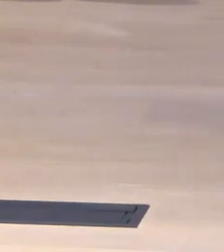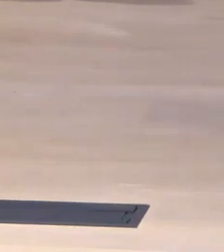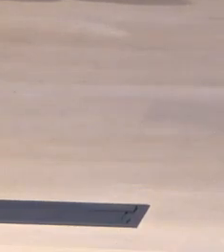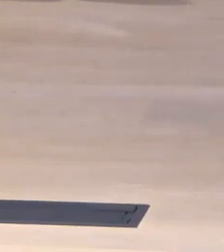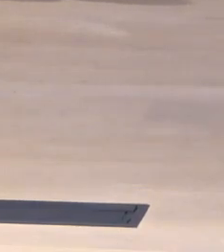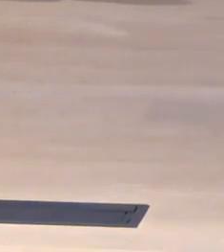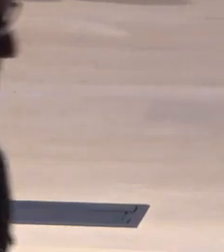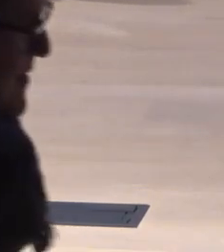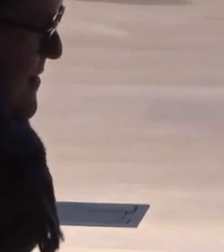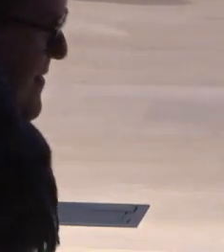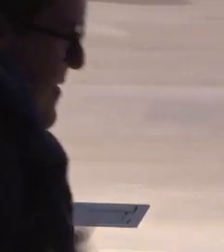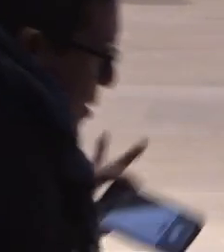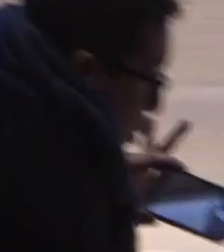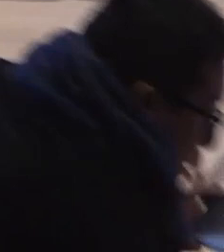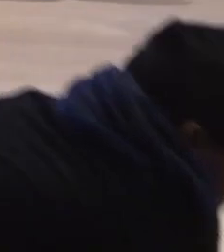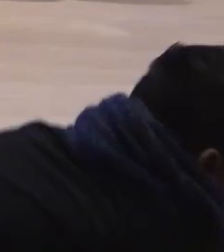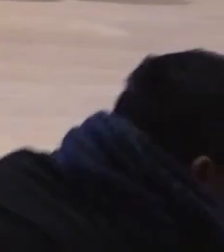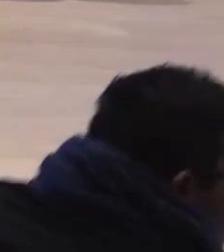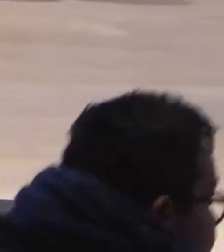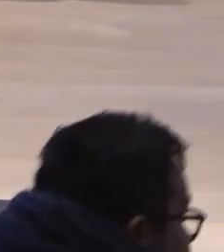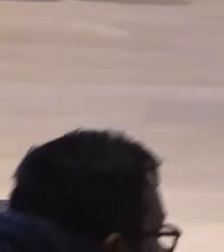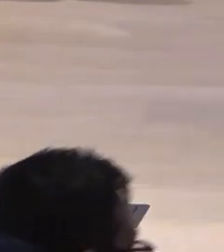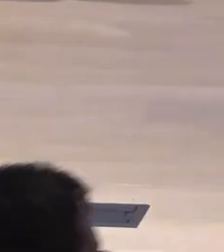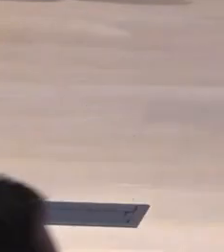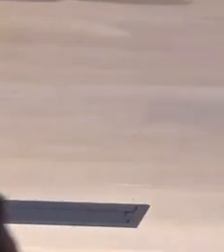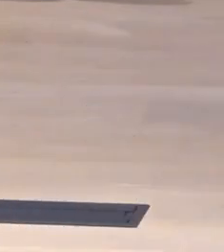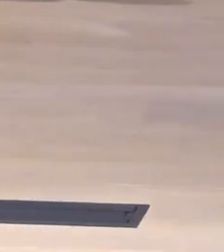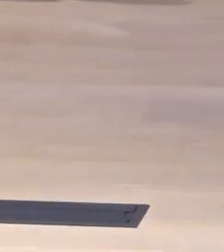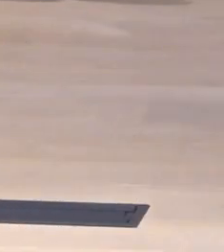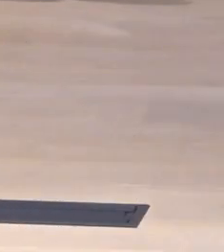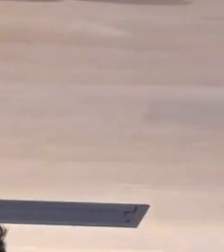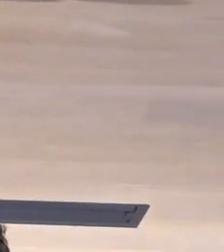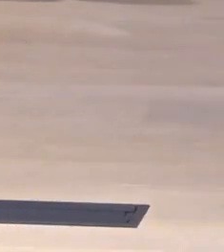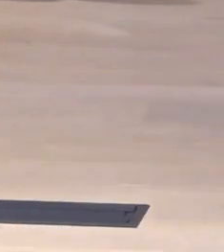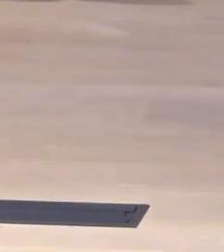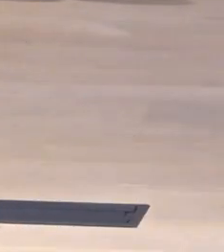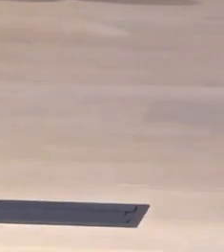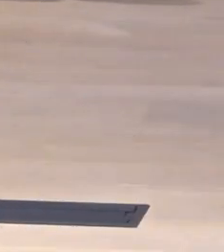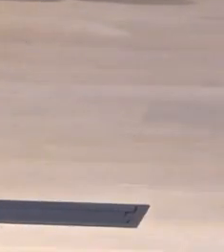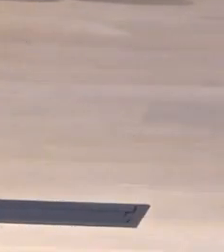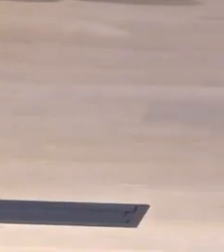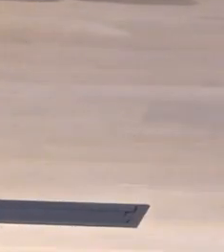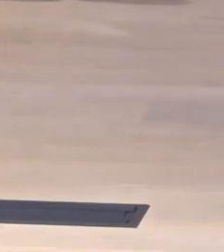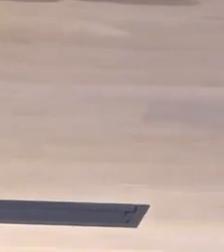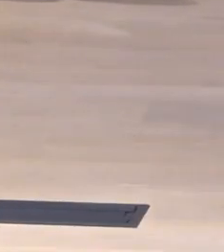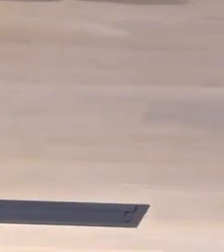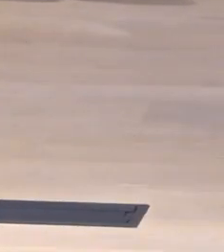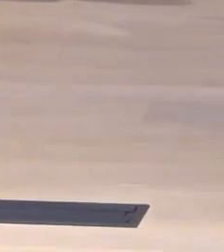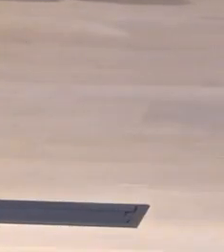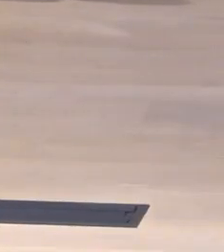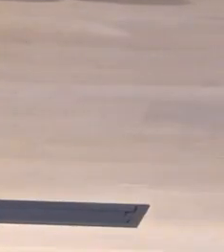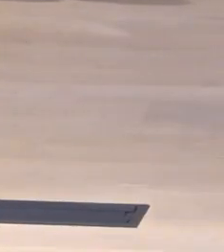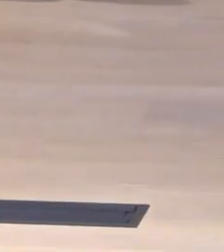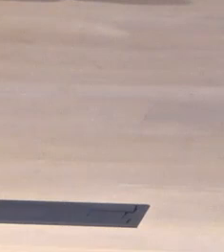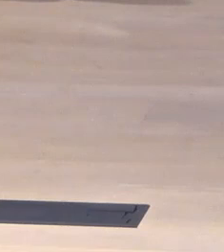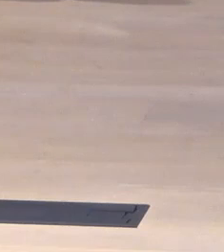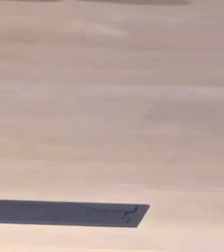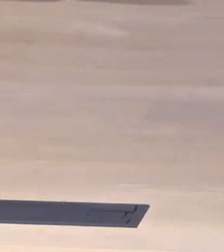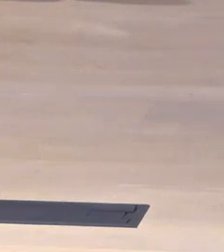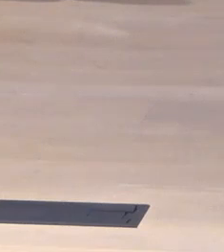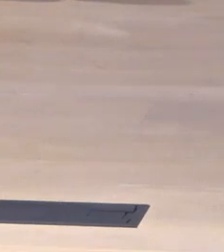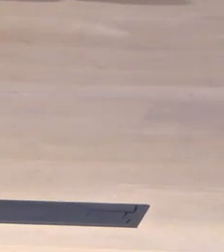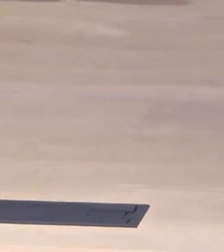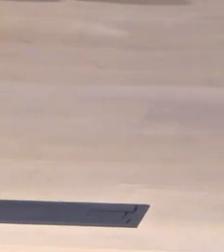casi experto en encontrar esos datos que están por todos lados pero no están en ningún lado y en tratar de